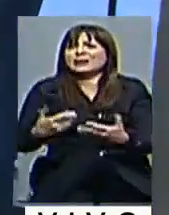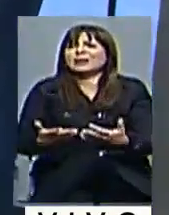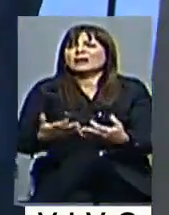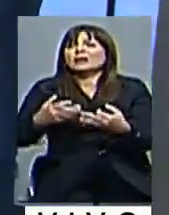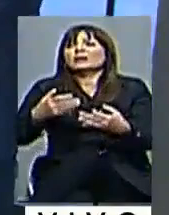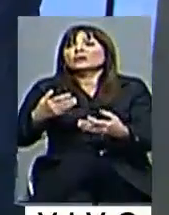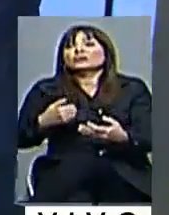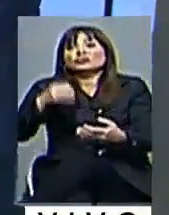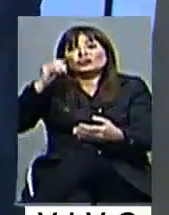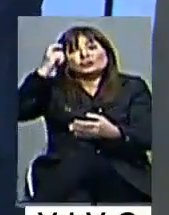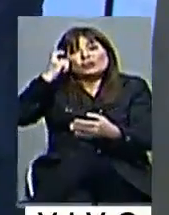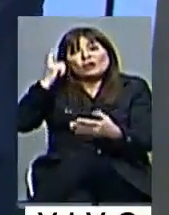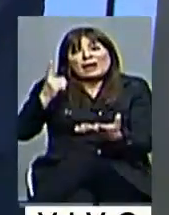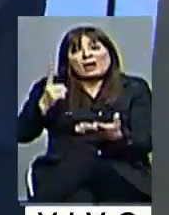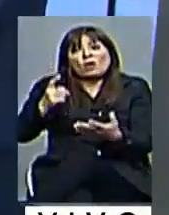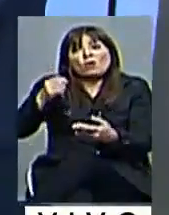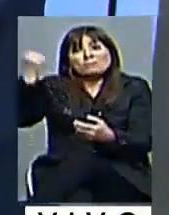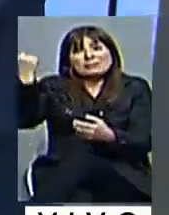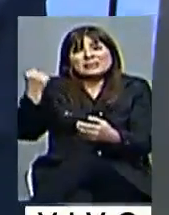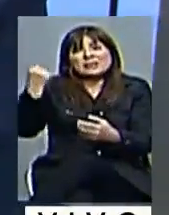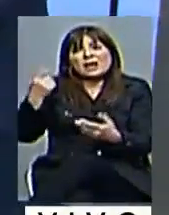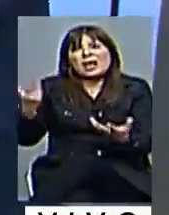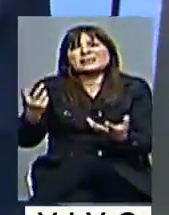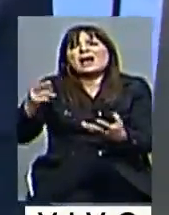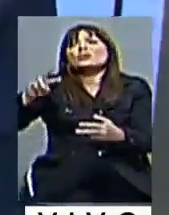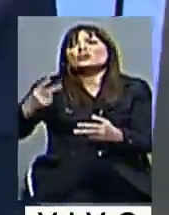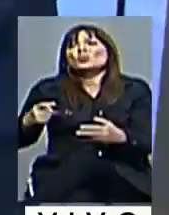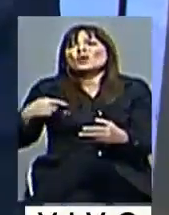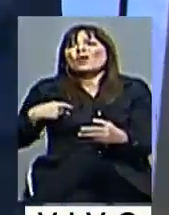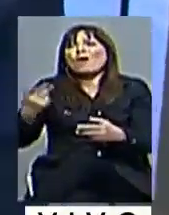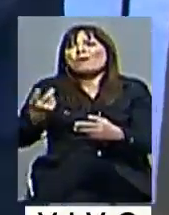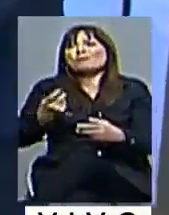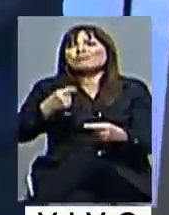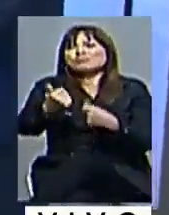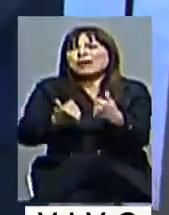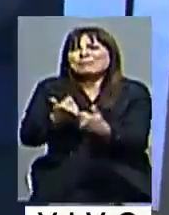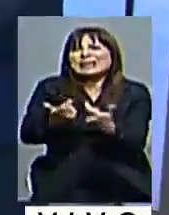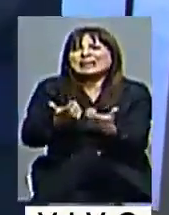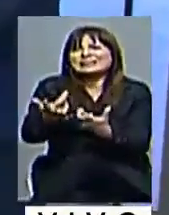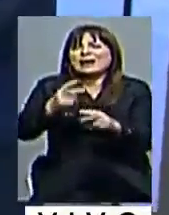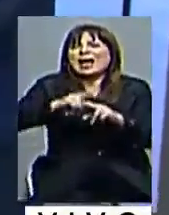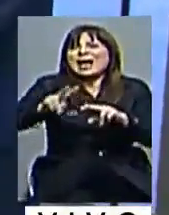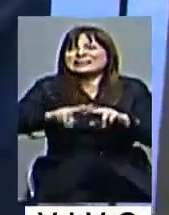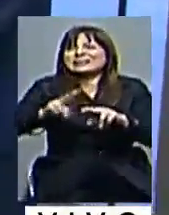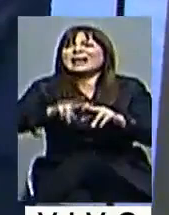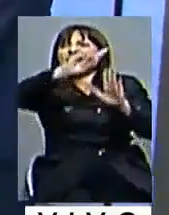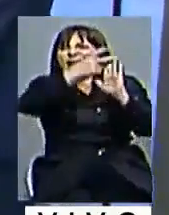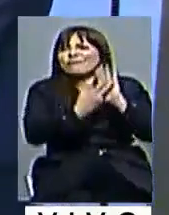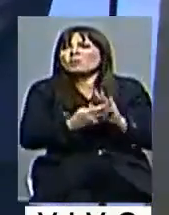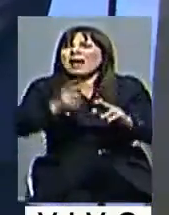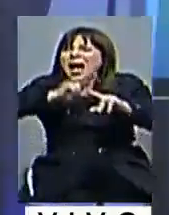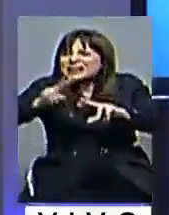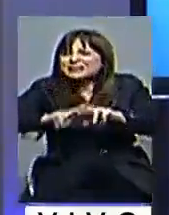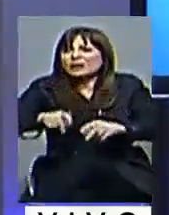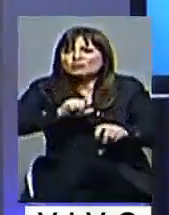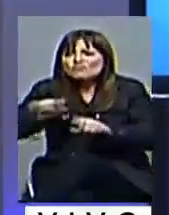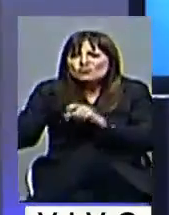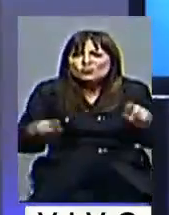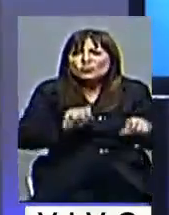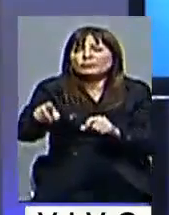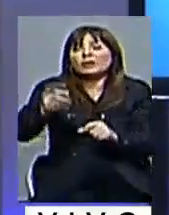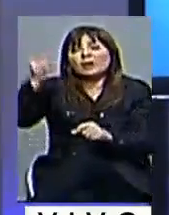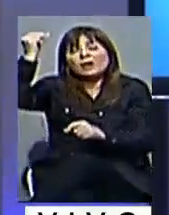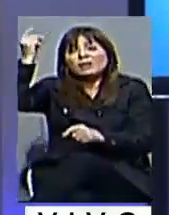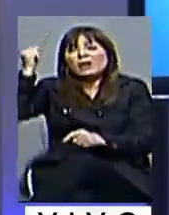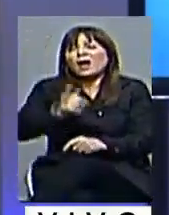a tocar a Piñera capitalizarlo en caso de que ya comiencen a funcionar, los proyectos se aprueben. Hacer las reformas, que es lo más difícil de todo. Una idea la podemos tener